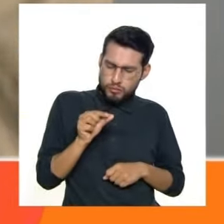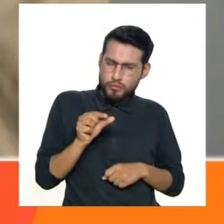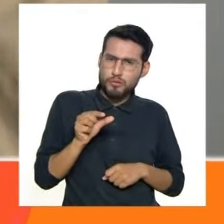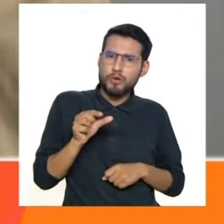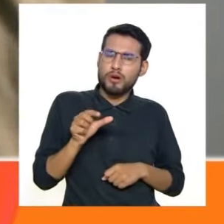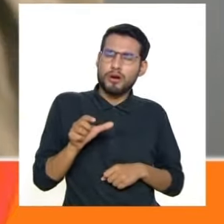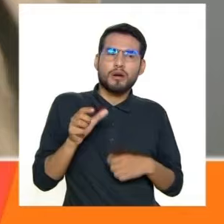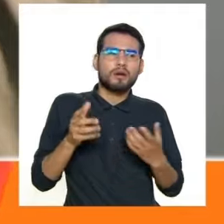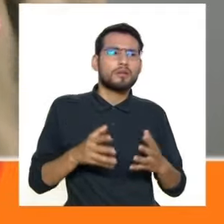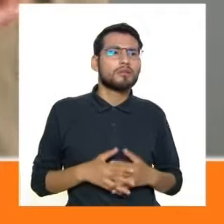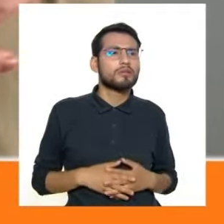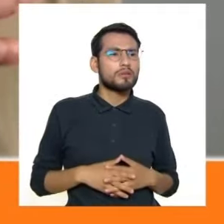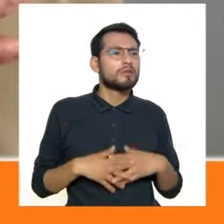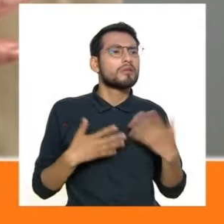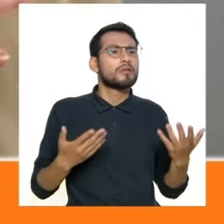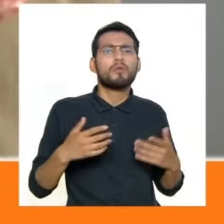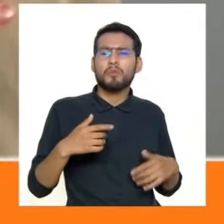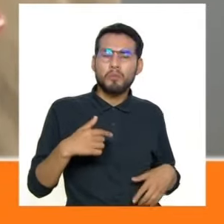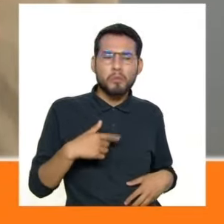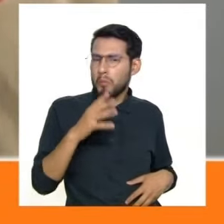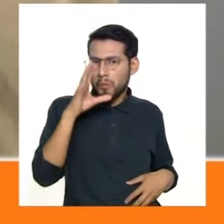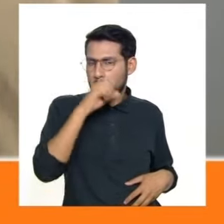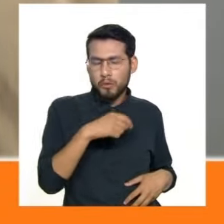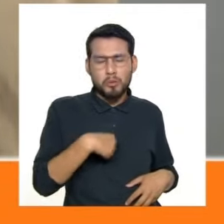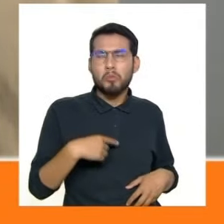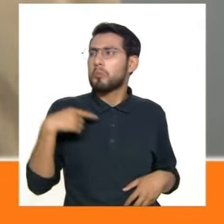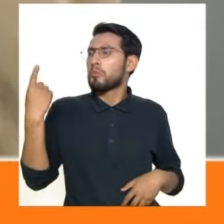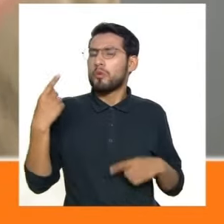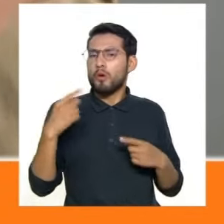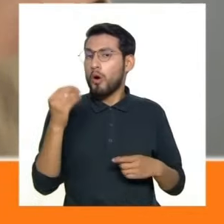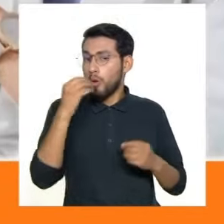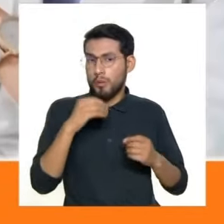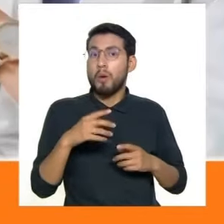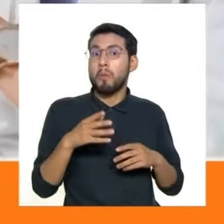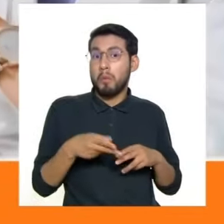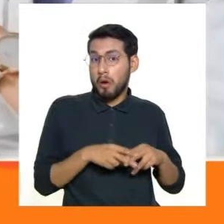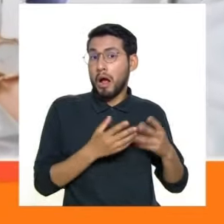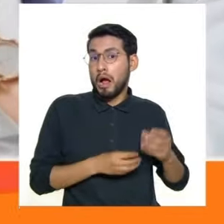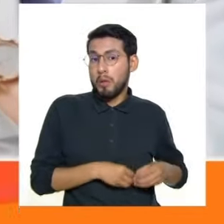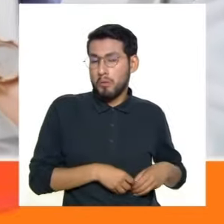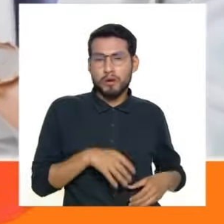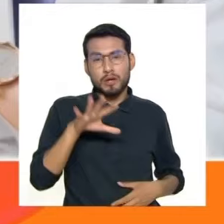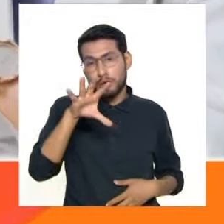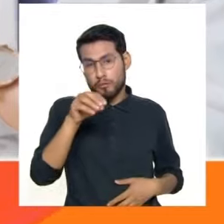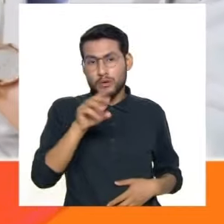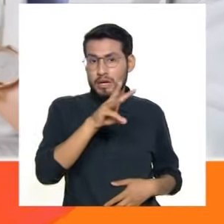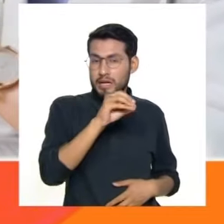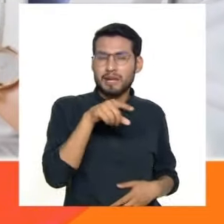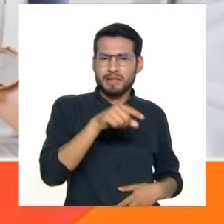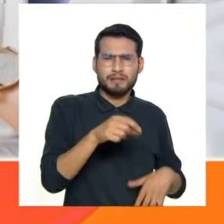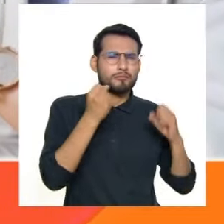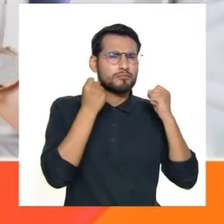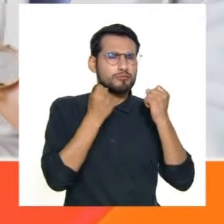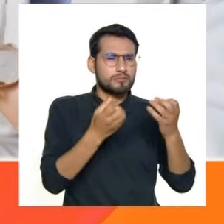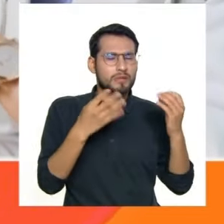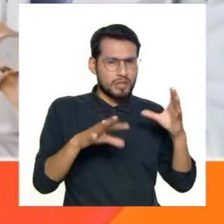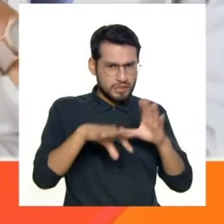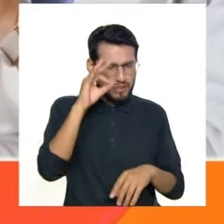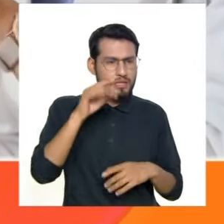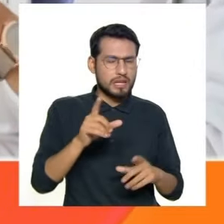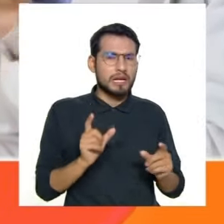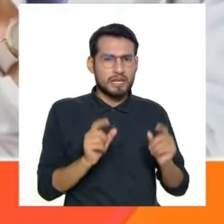factor en A favor o en contra dependiendo del entorno de modo que entre los 50 y 60 años se tiene que es la mayor prevalencia